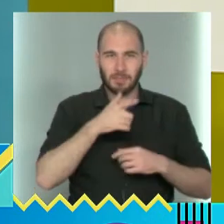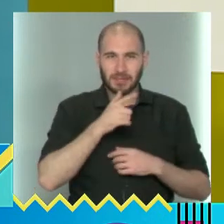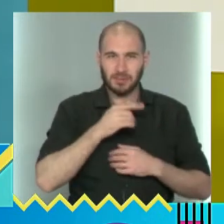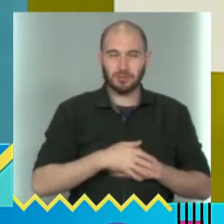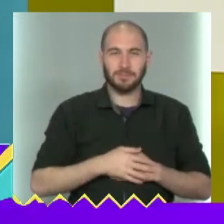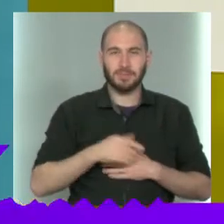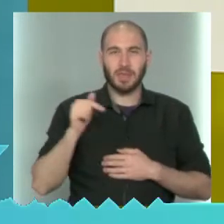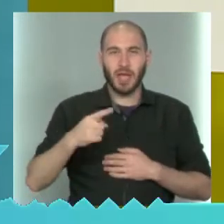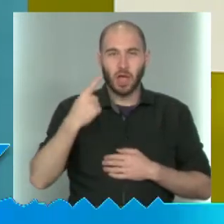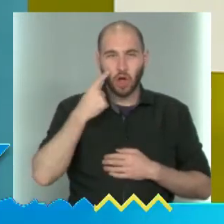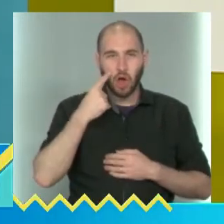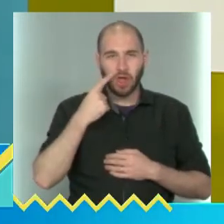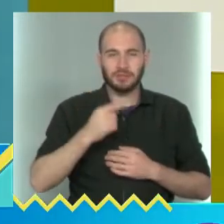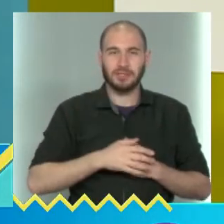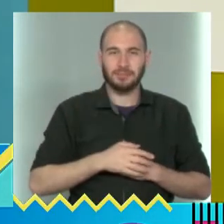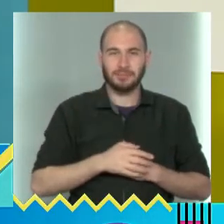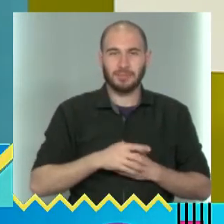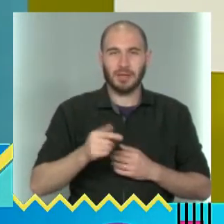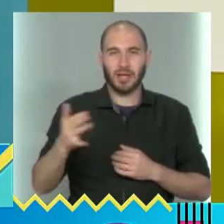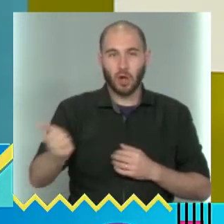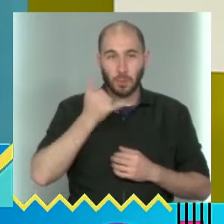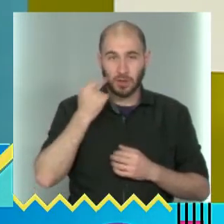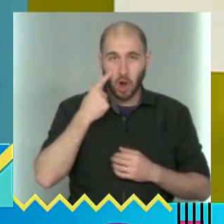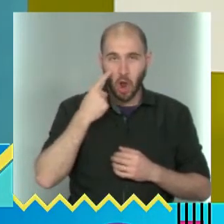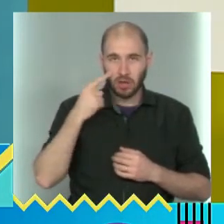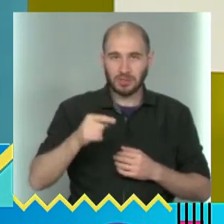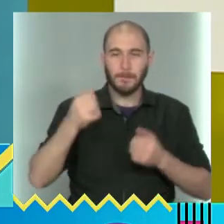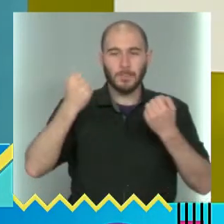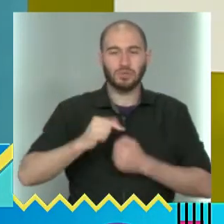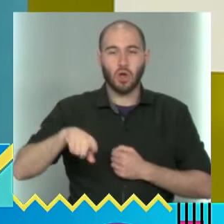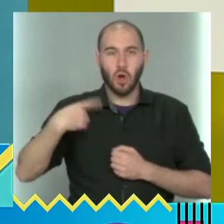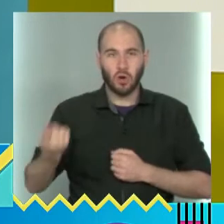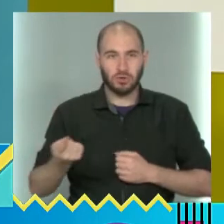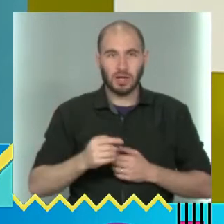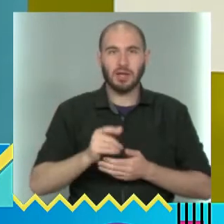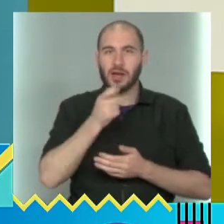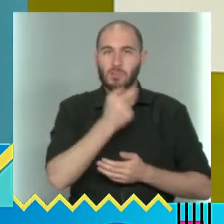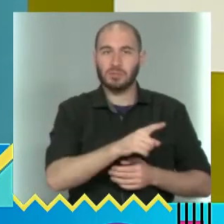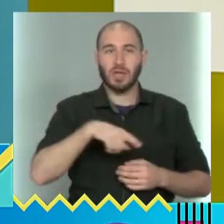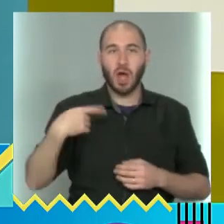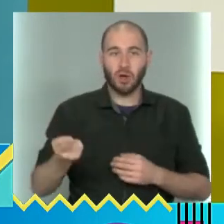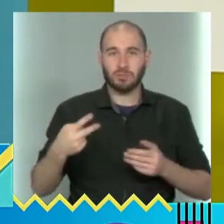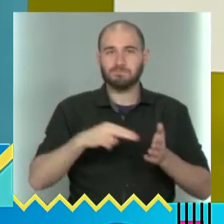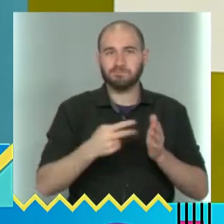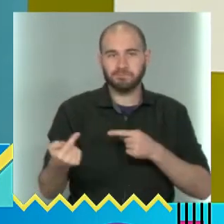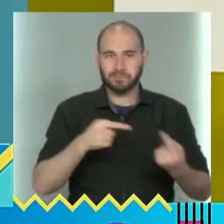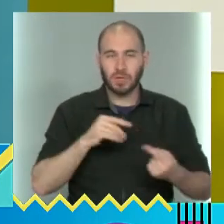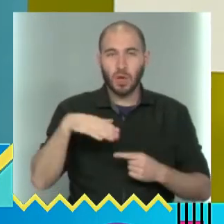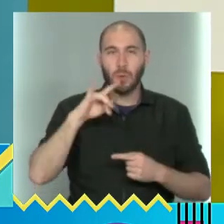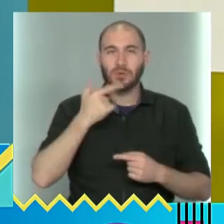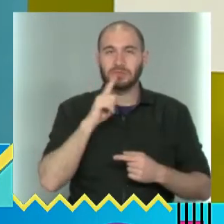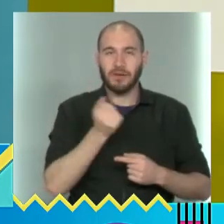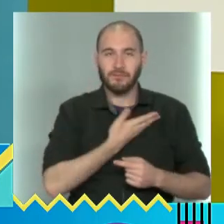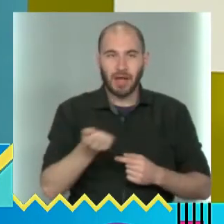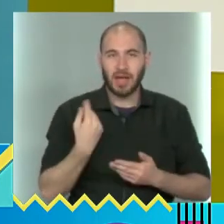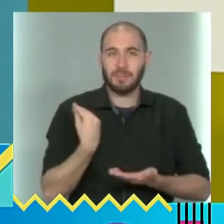Bien, conocíamos entonces a través de esta comunicación otra posición, sí, otra respuesta ante el conflicto. Mustafa Saada,